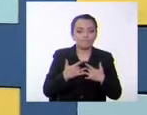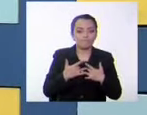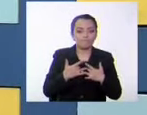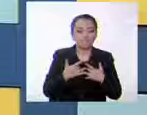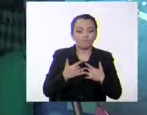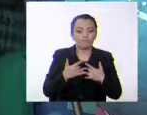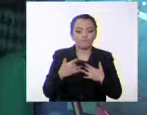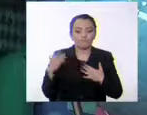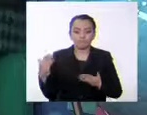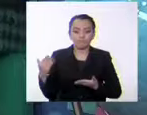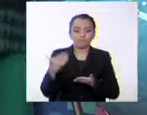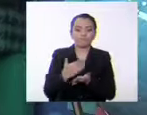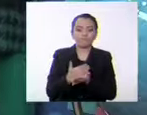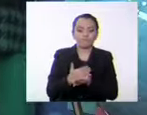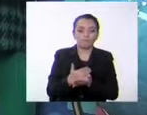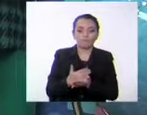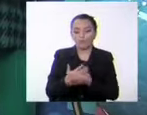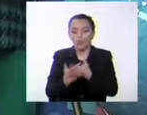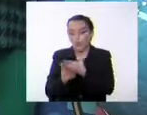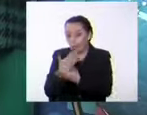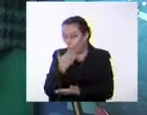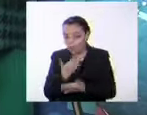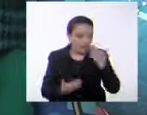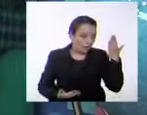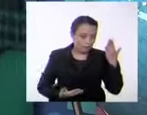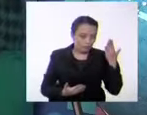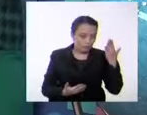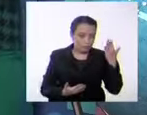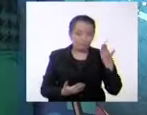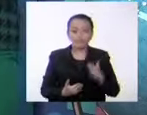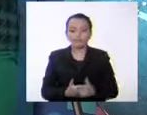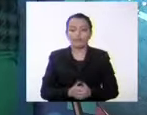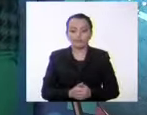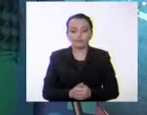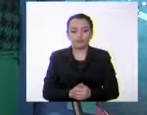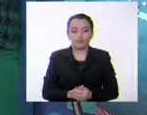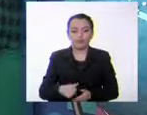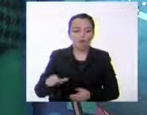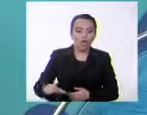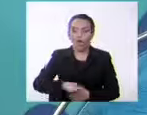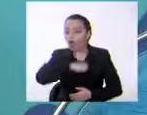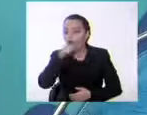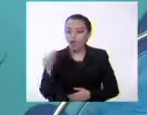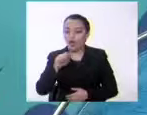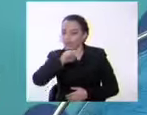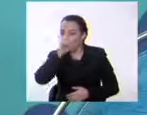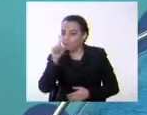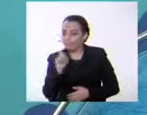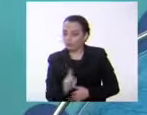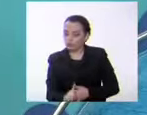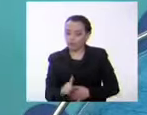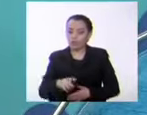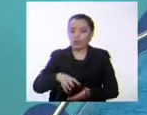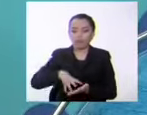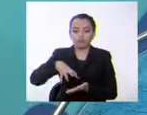fíjate. ¿Huyeron entonces? Huyeron. Muy bien. Otra pregunta, otra patita. Dime.